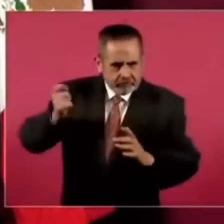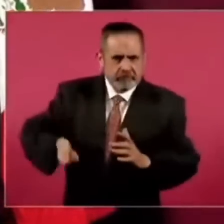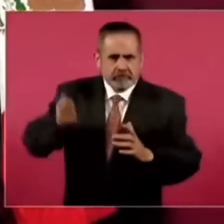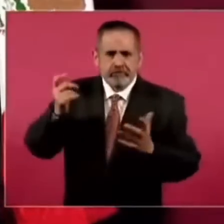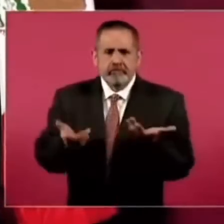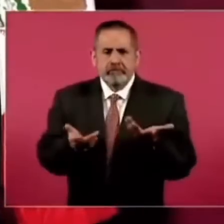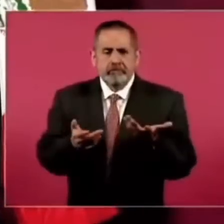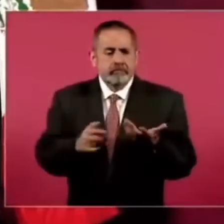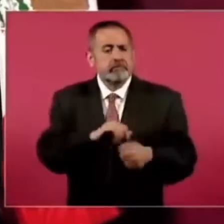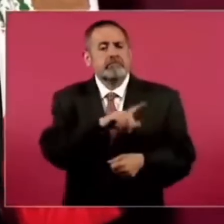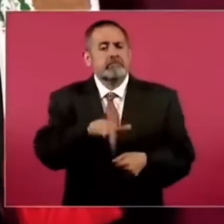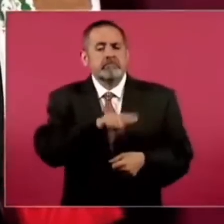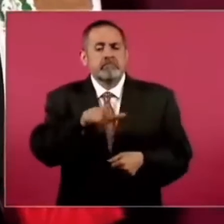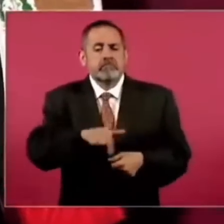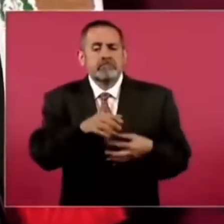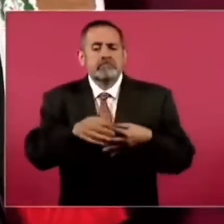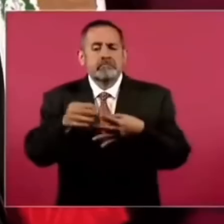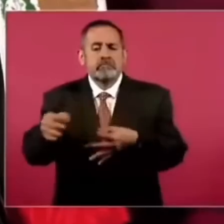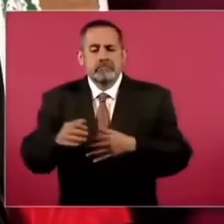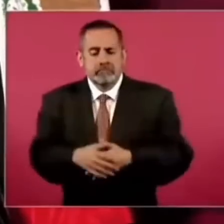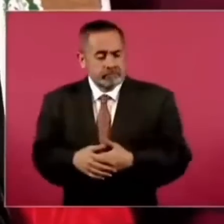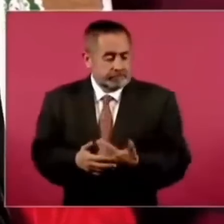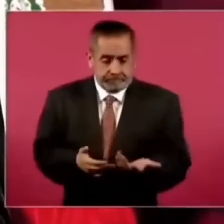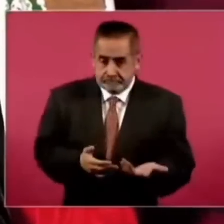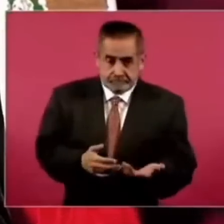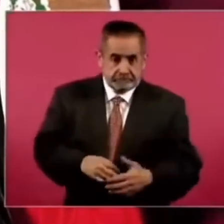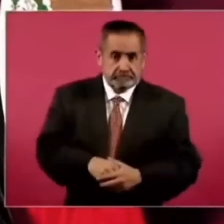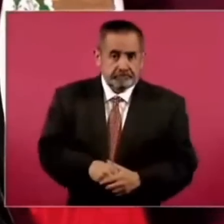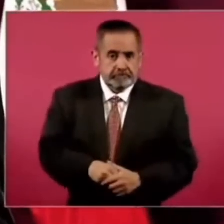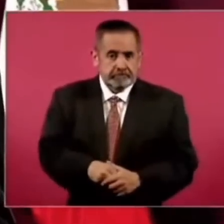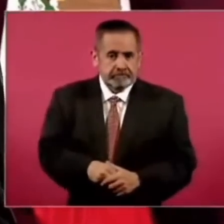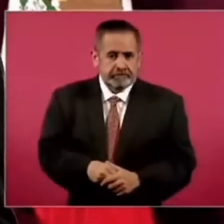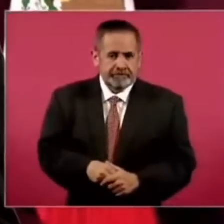el expediente. No le estamos diciendo,